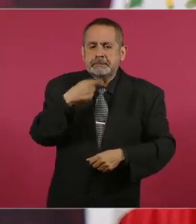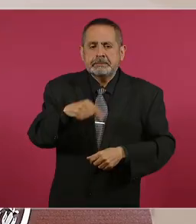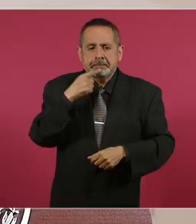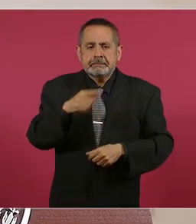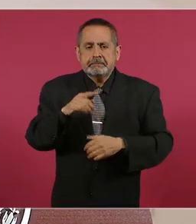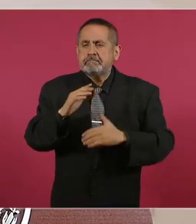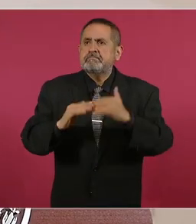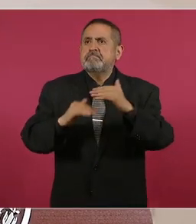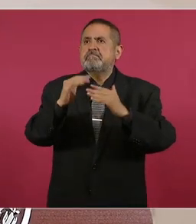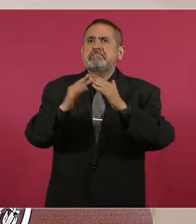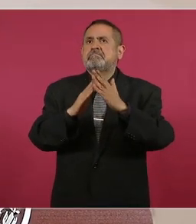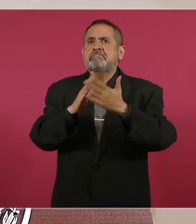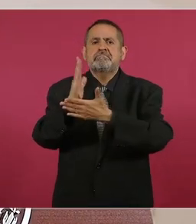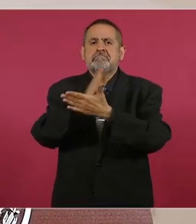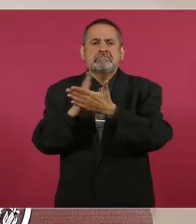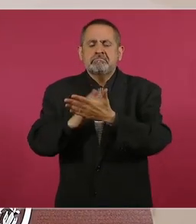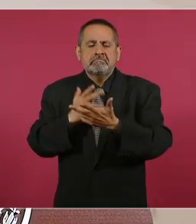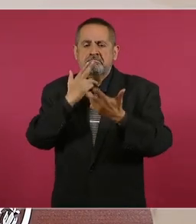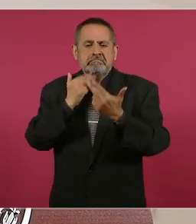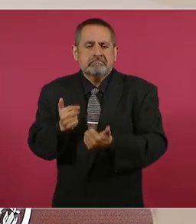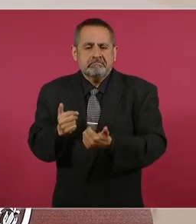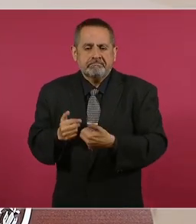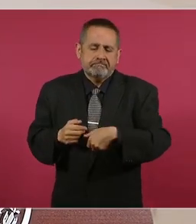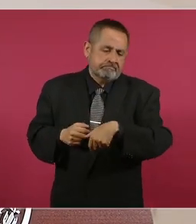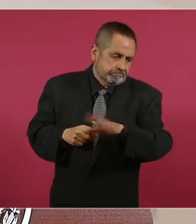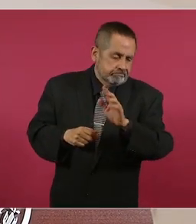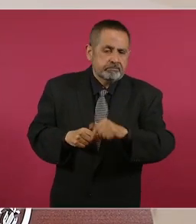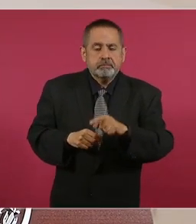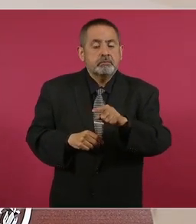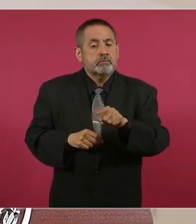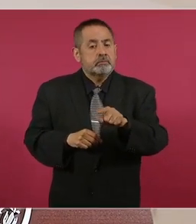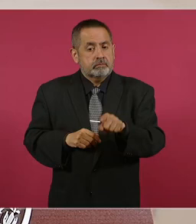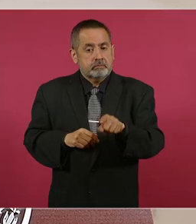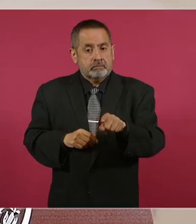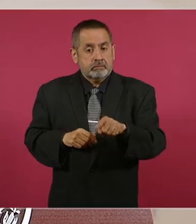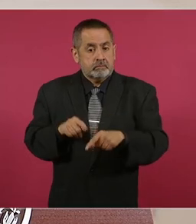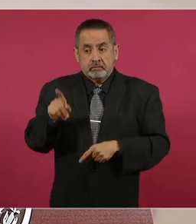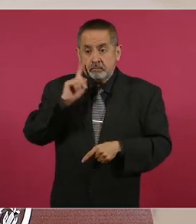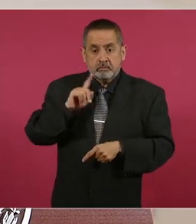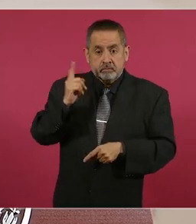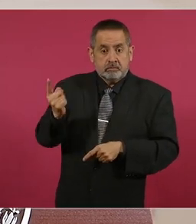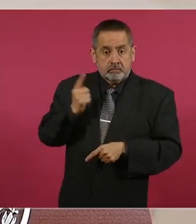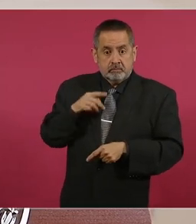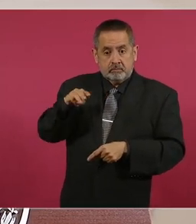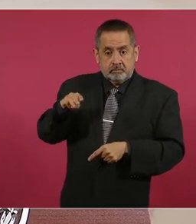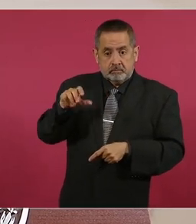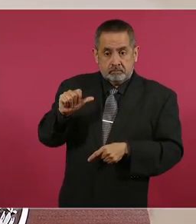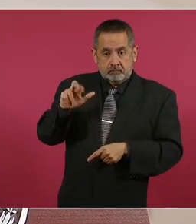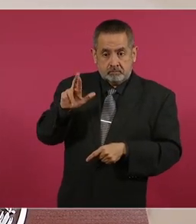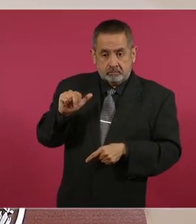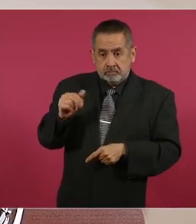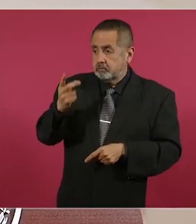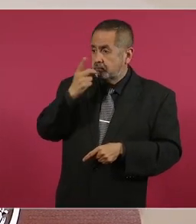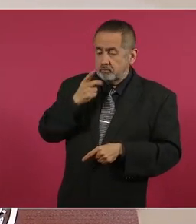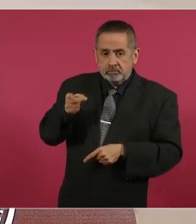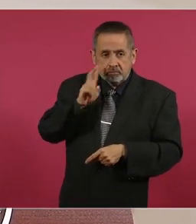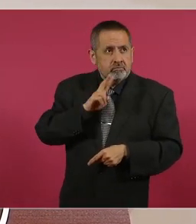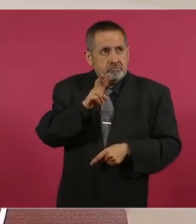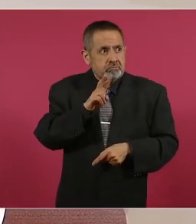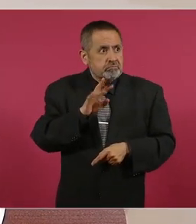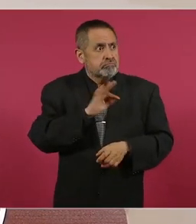tiene daños estructurales, pero ahí Mara habló de que podía